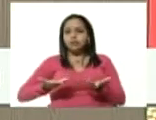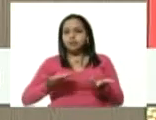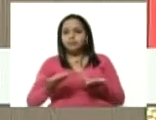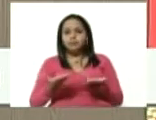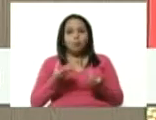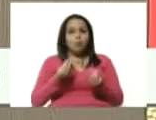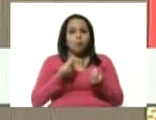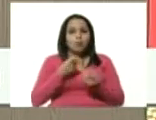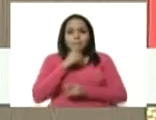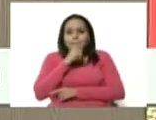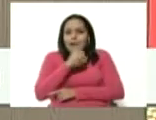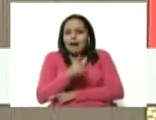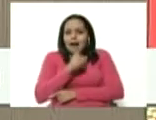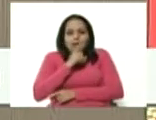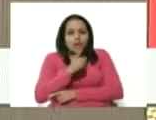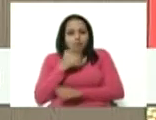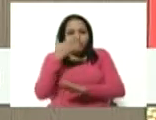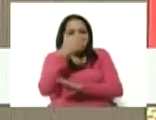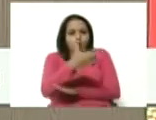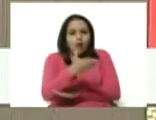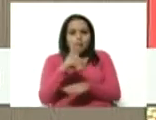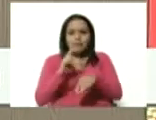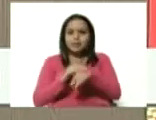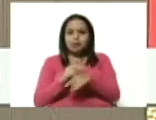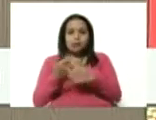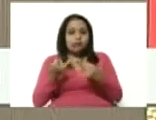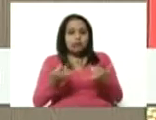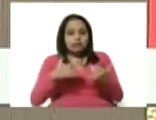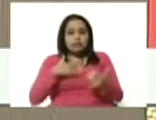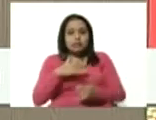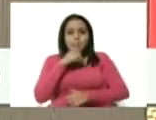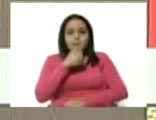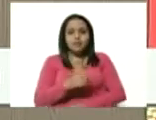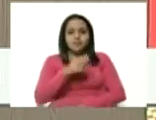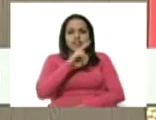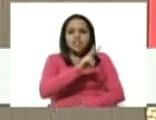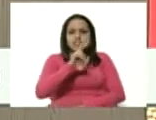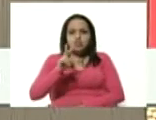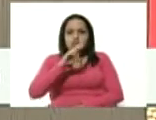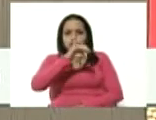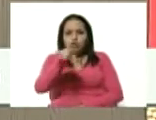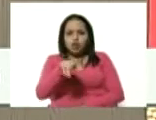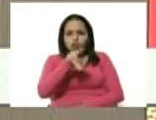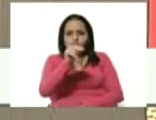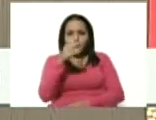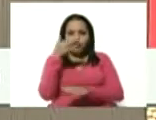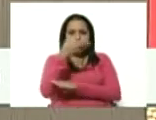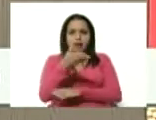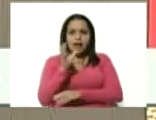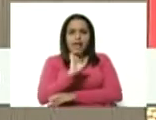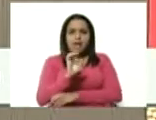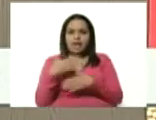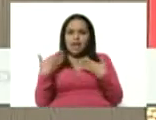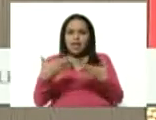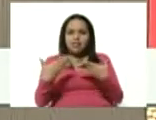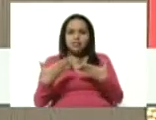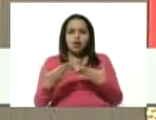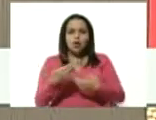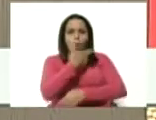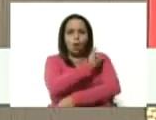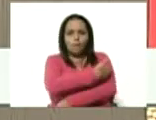muy, pero muy complicado. Fue el 22 de junio a la emergencia de un hospital